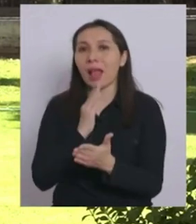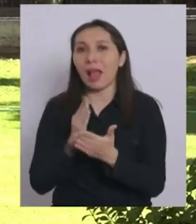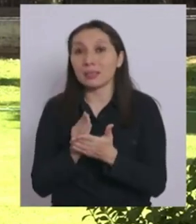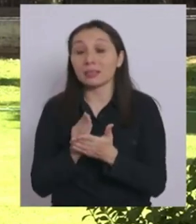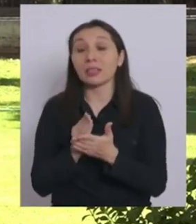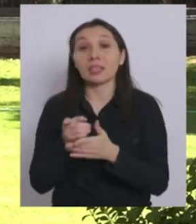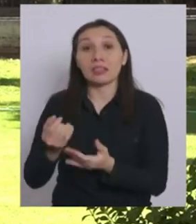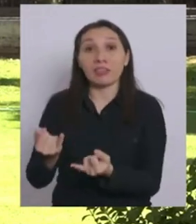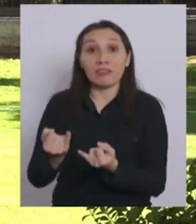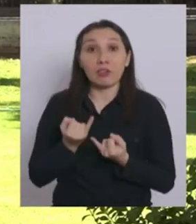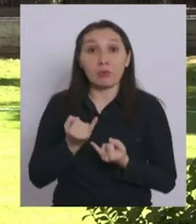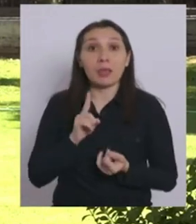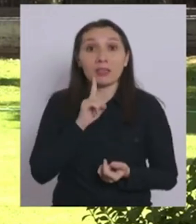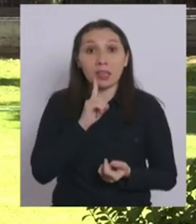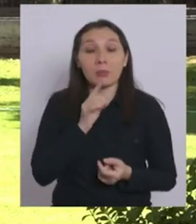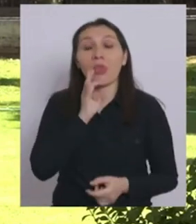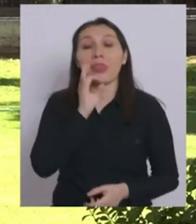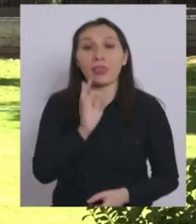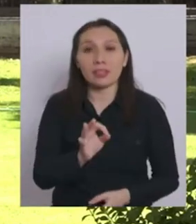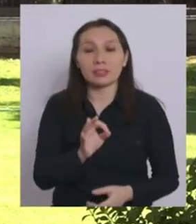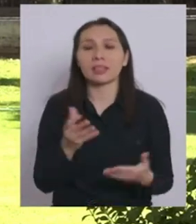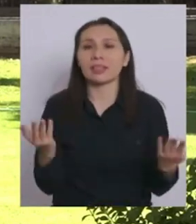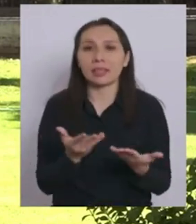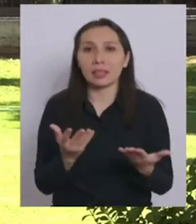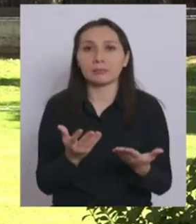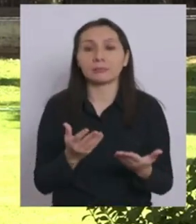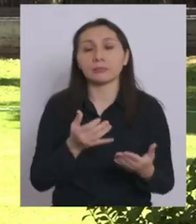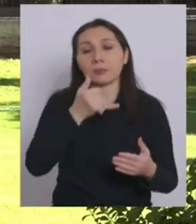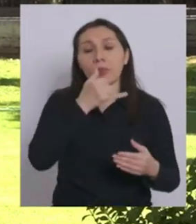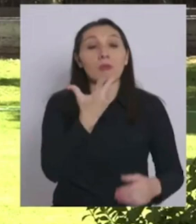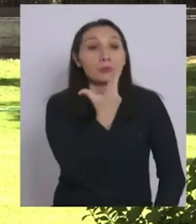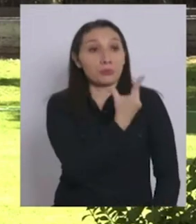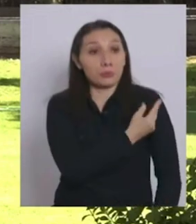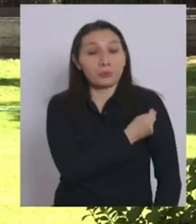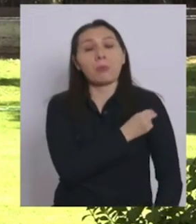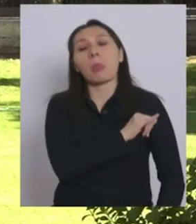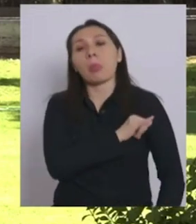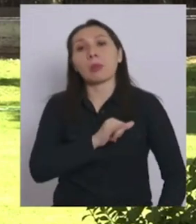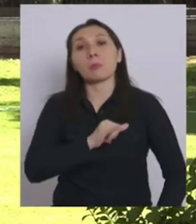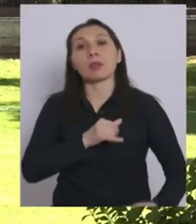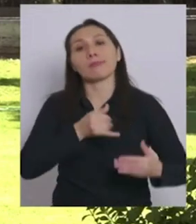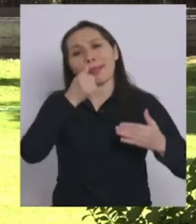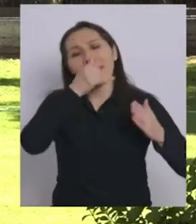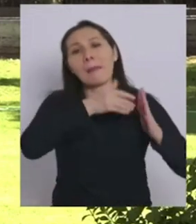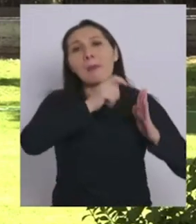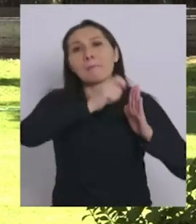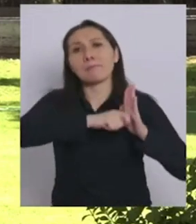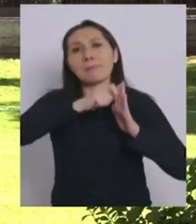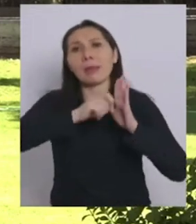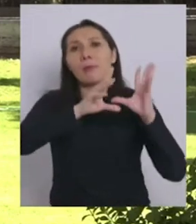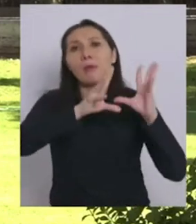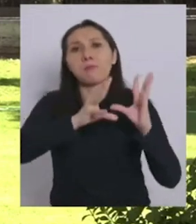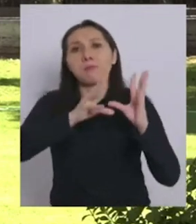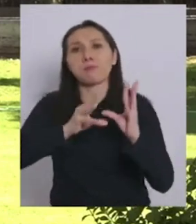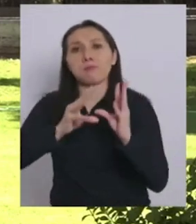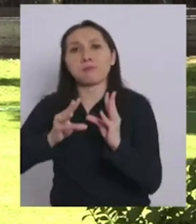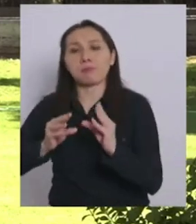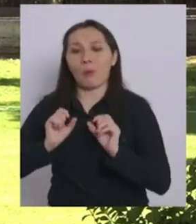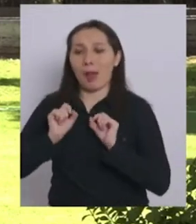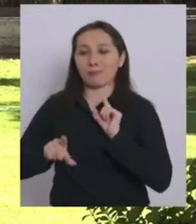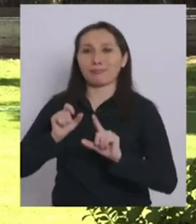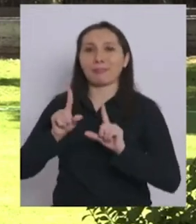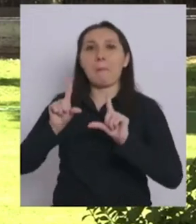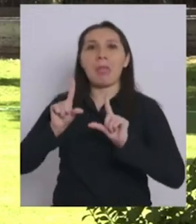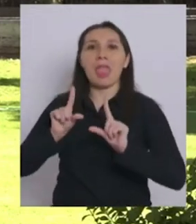datos que se tienen efectivamente dicen que con el tiempo esta vacuna va perdiendo cierto la respuesta